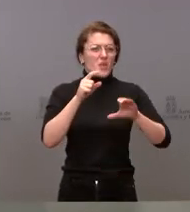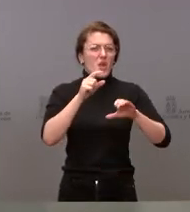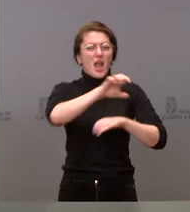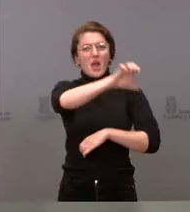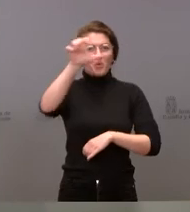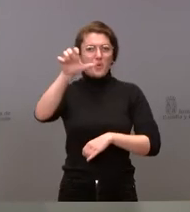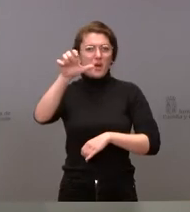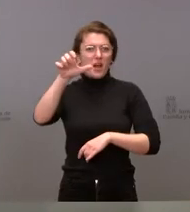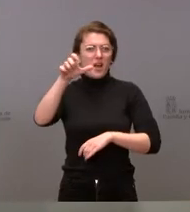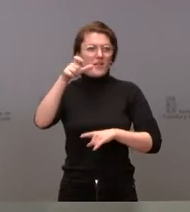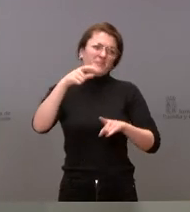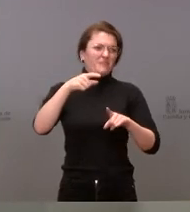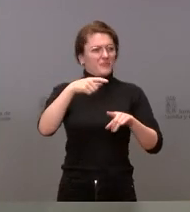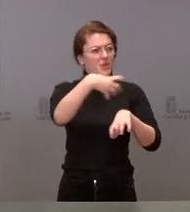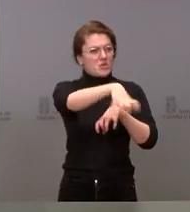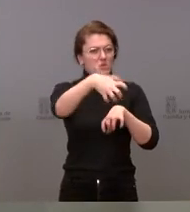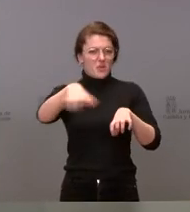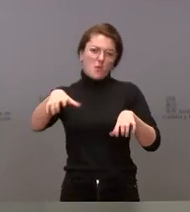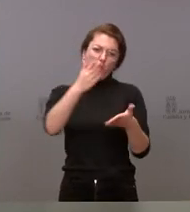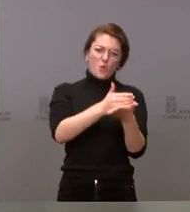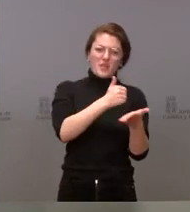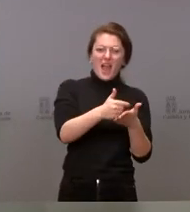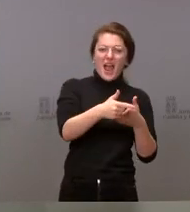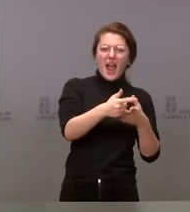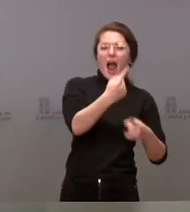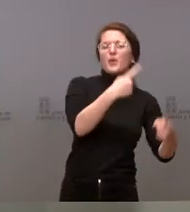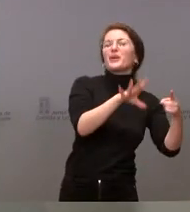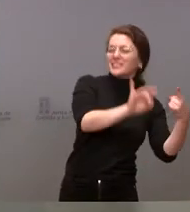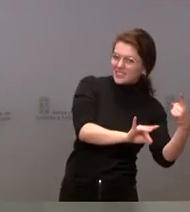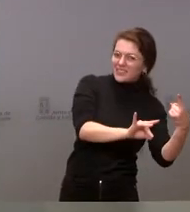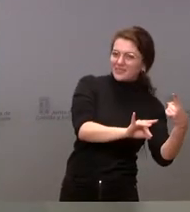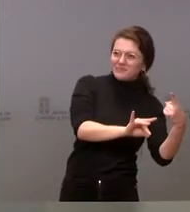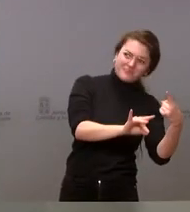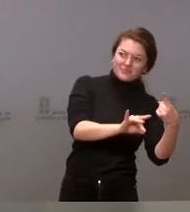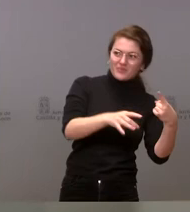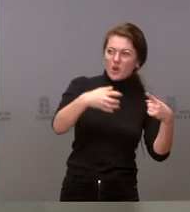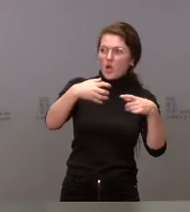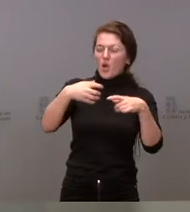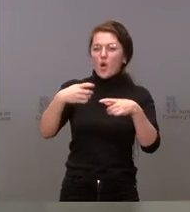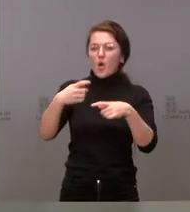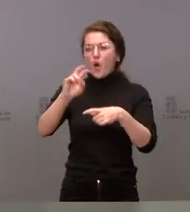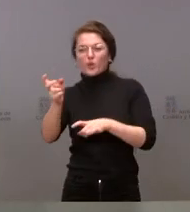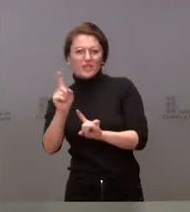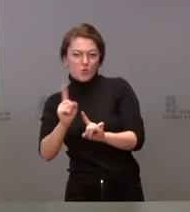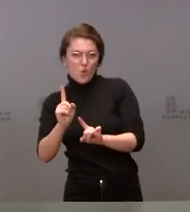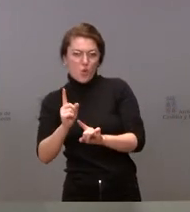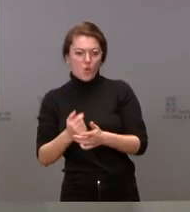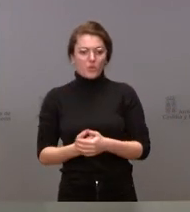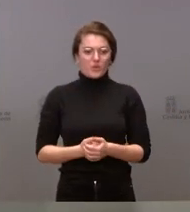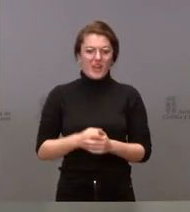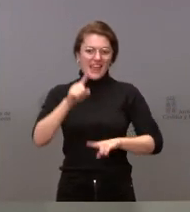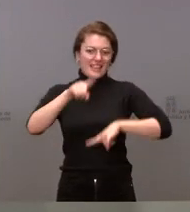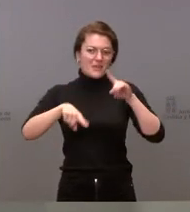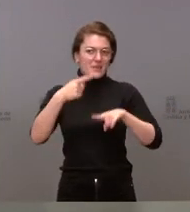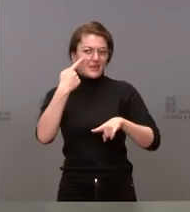distribuirlo entre algunas comunidades autónomas y entre otras las comunidades autónomas no según afinidades o